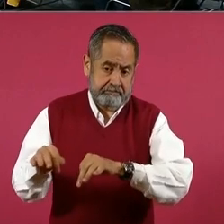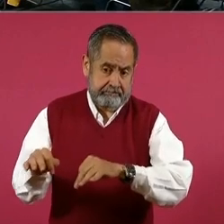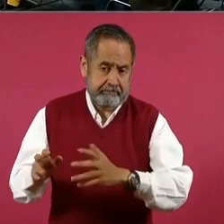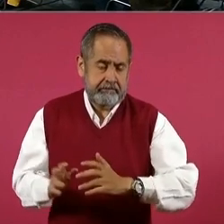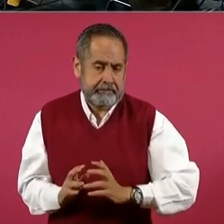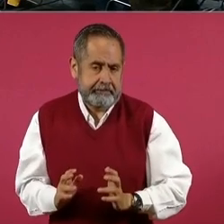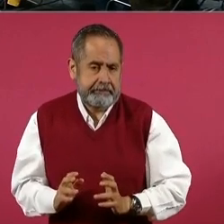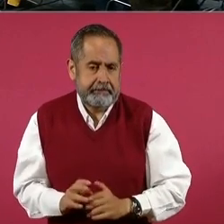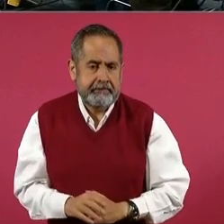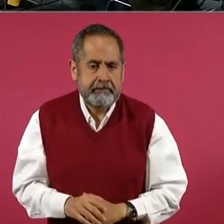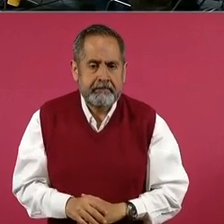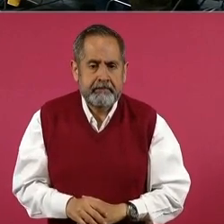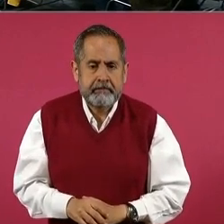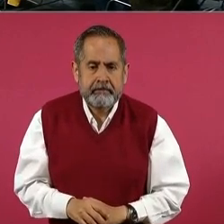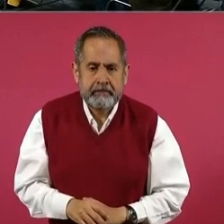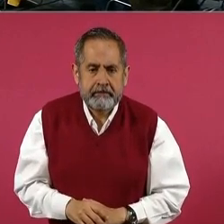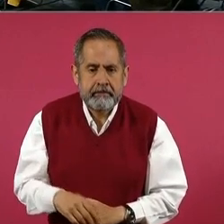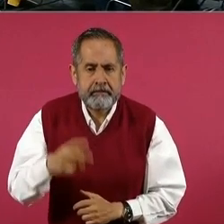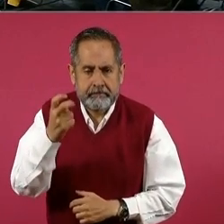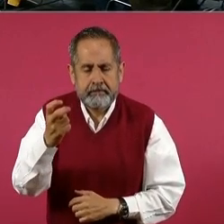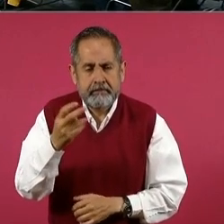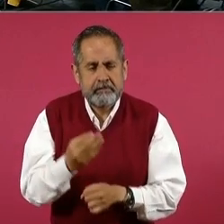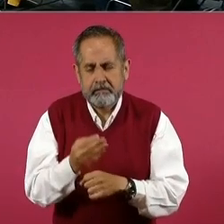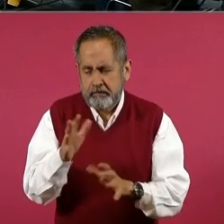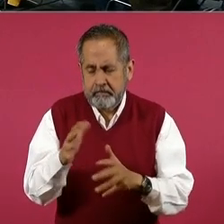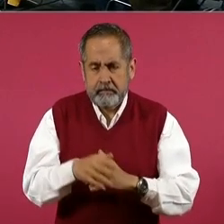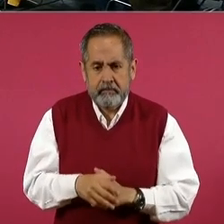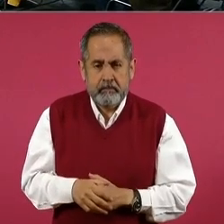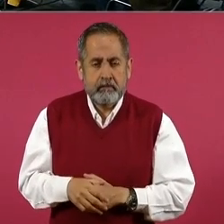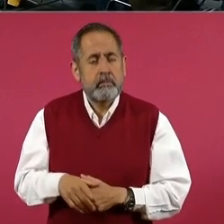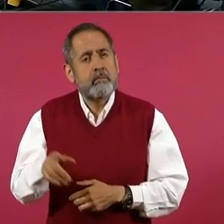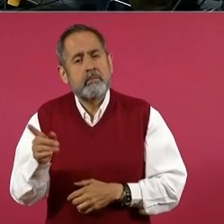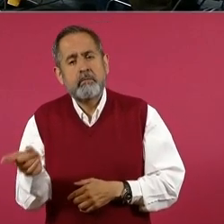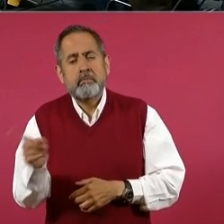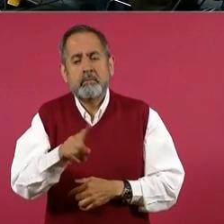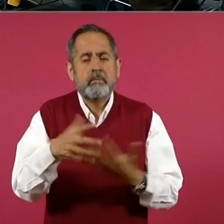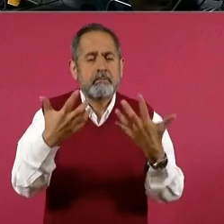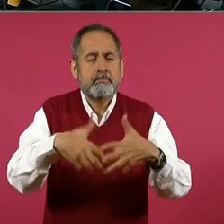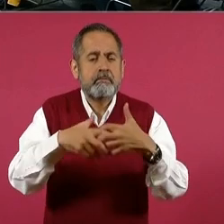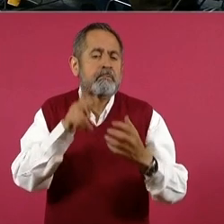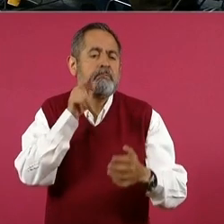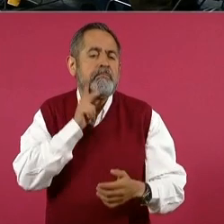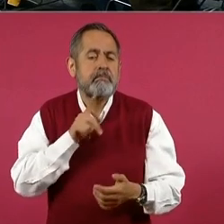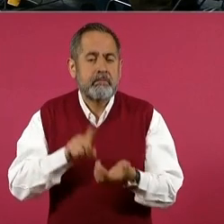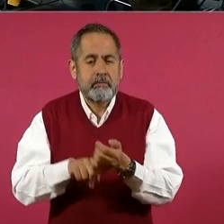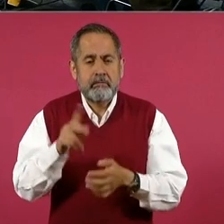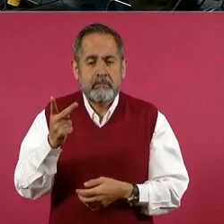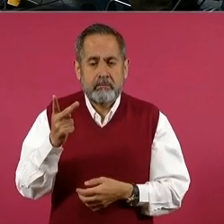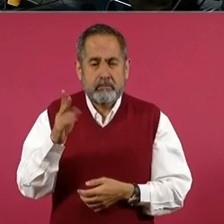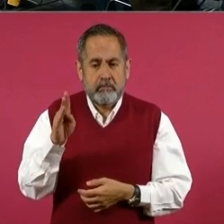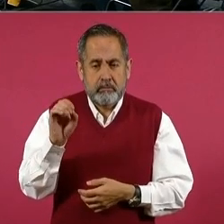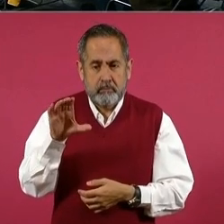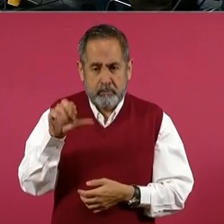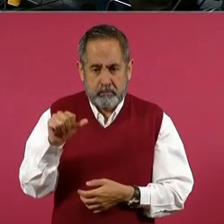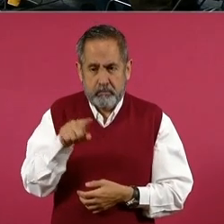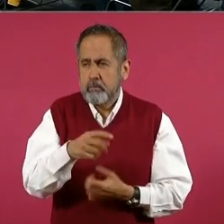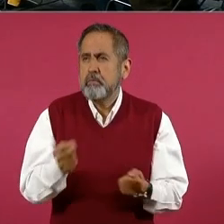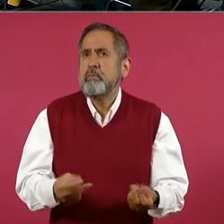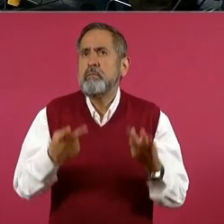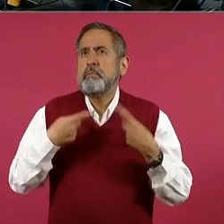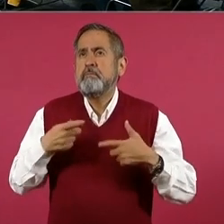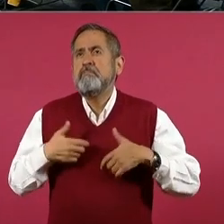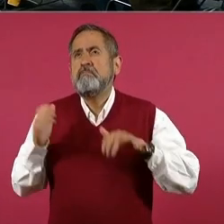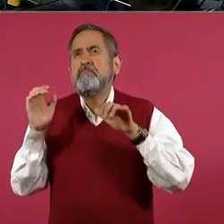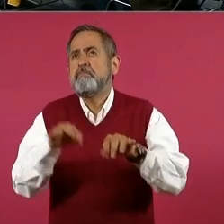Eso es lo que se ocupa. Una refinería, por ejemplo, la de Dos Bocas, llegó a